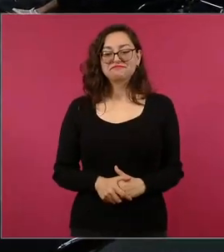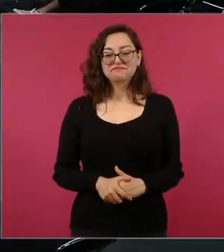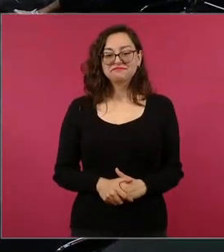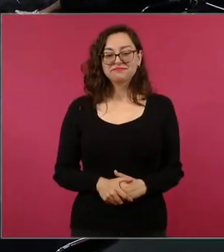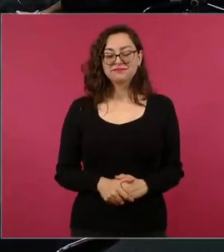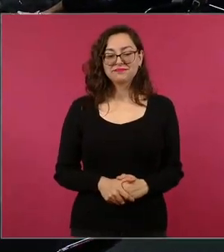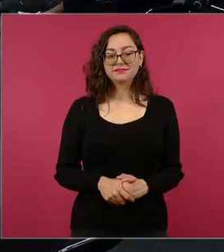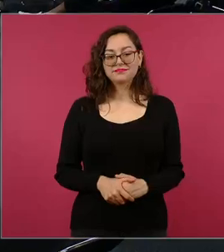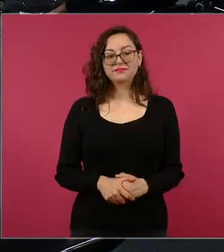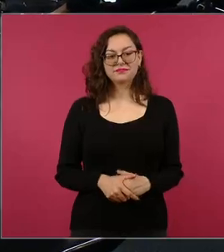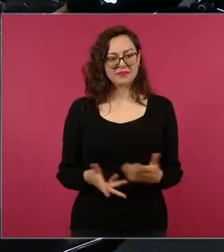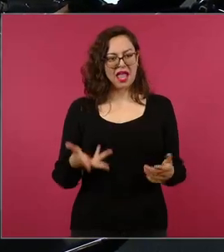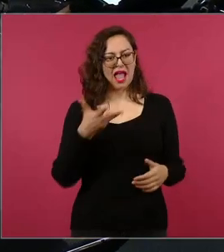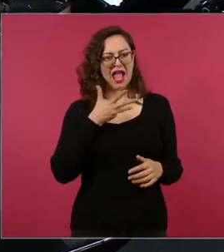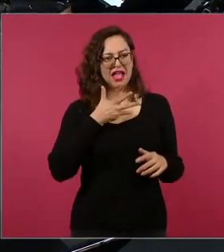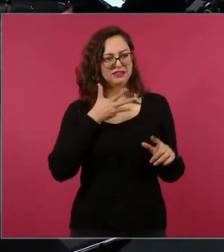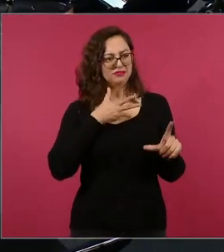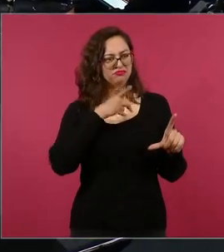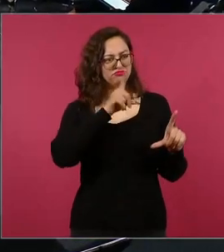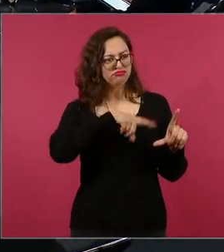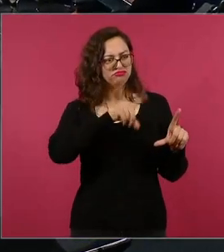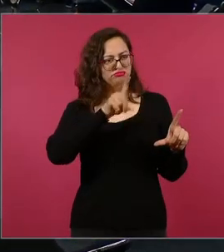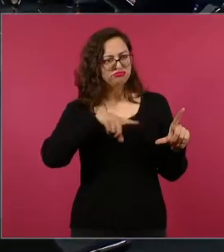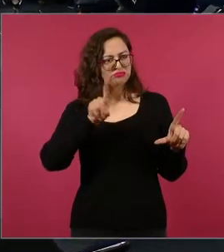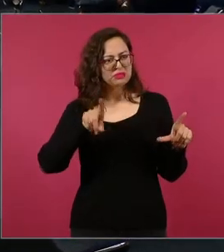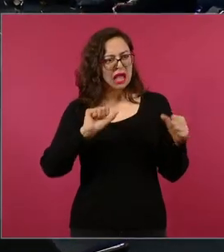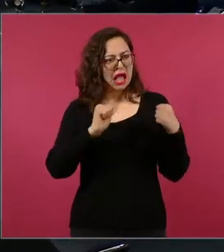alguna gráfica?